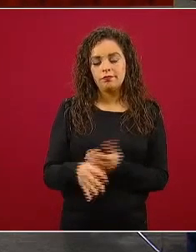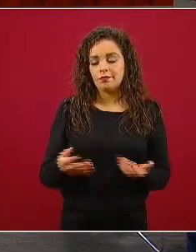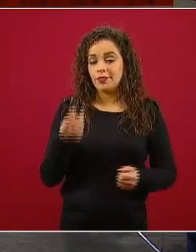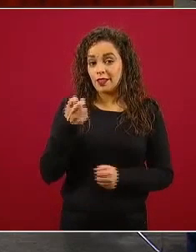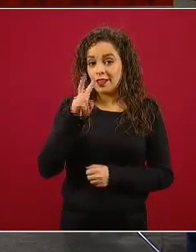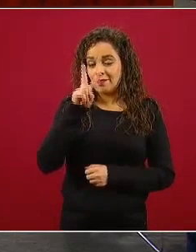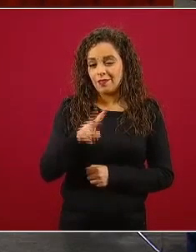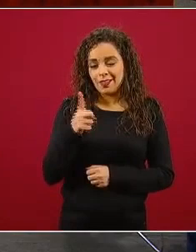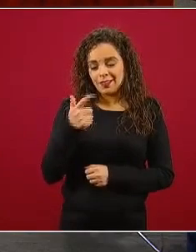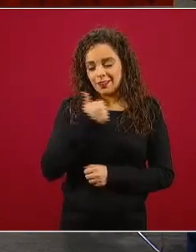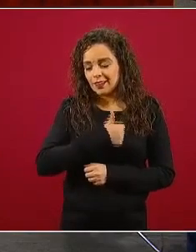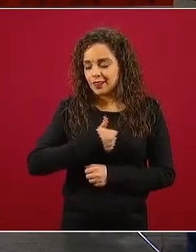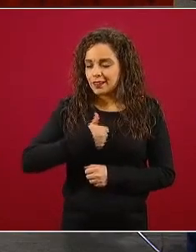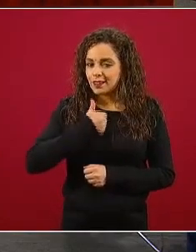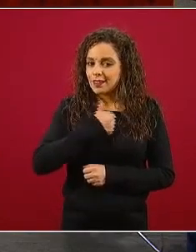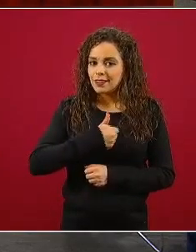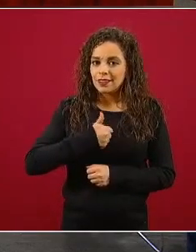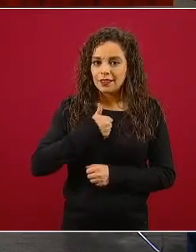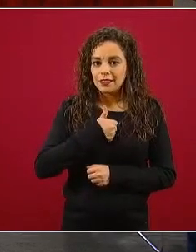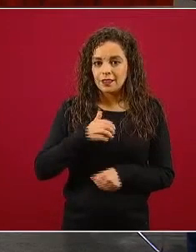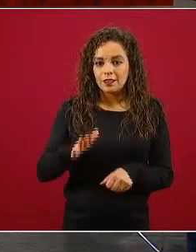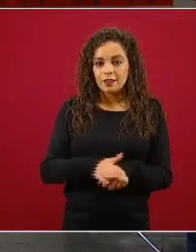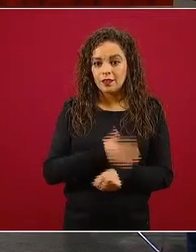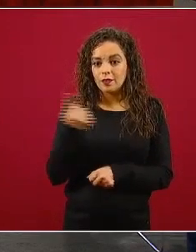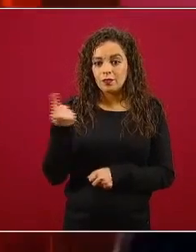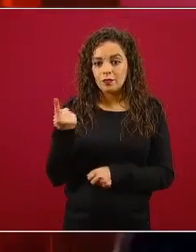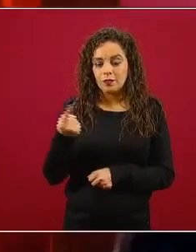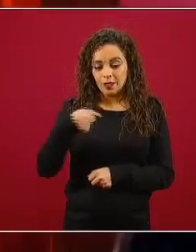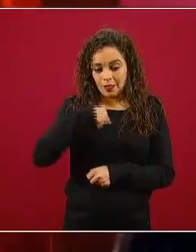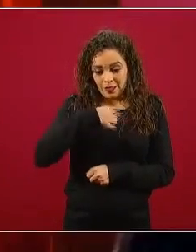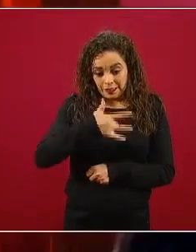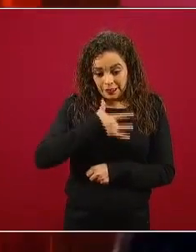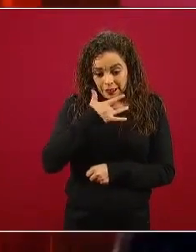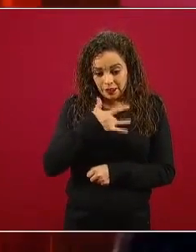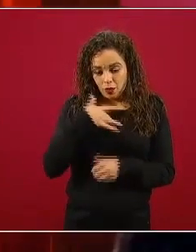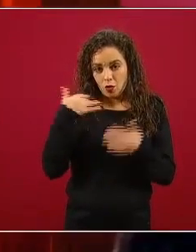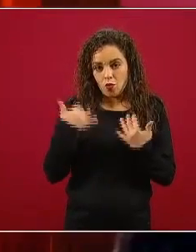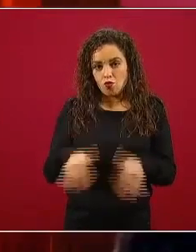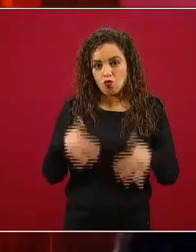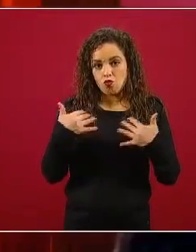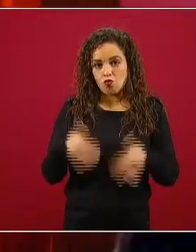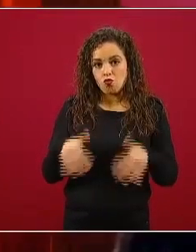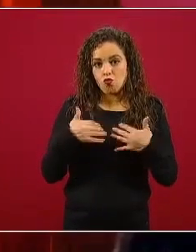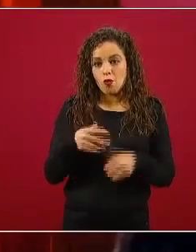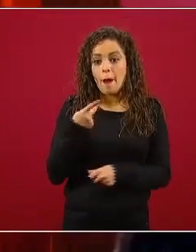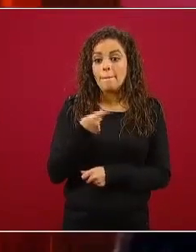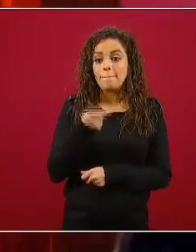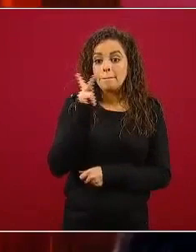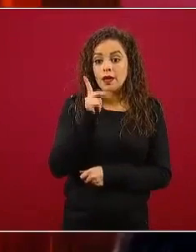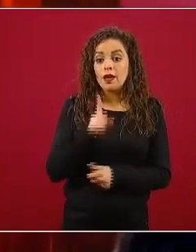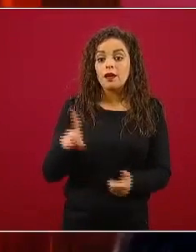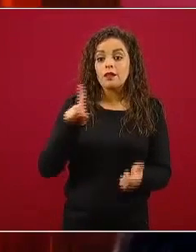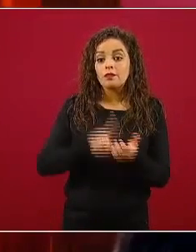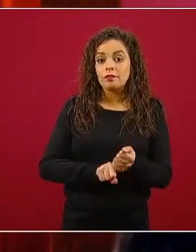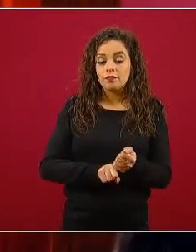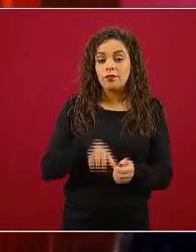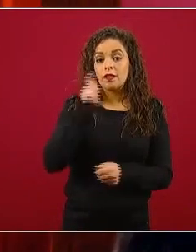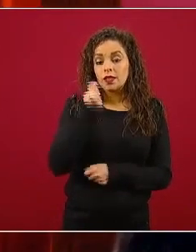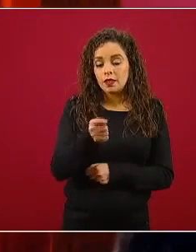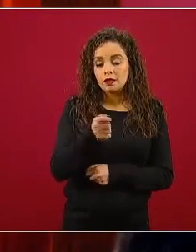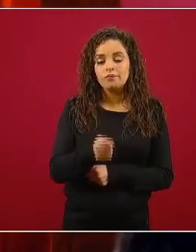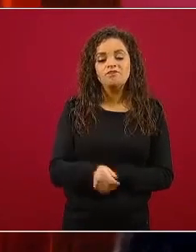triste porque es legítimo el sentimiento, pero está cimentado en un elemento de